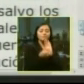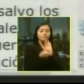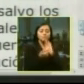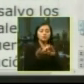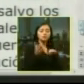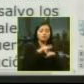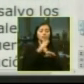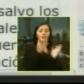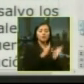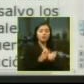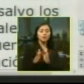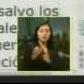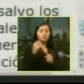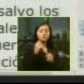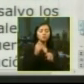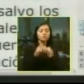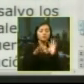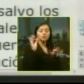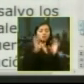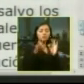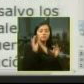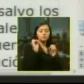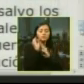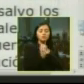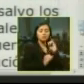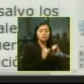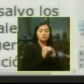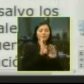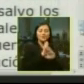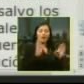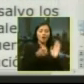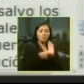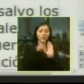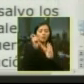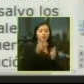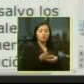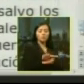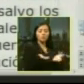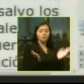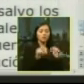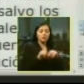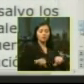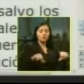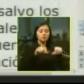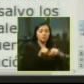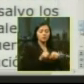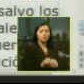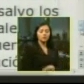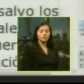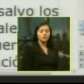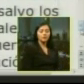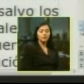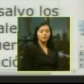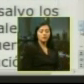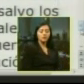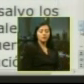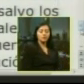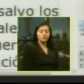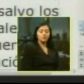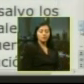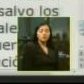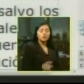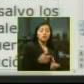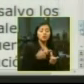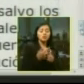los tratados e instrumentos internacionales y que ya fue aprobado por el Pleno de esta Asamblea Nacional Constituyente. Entonces, más